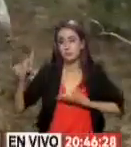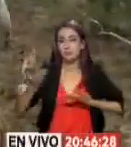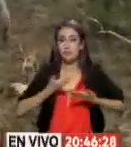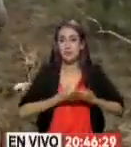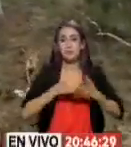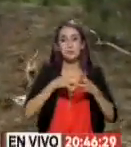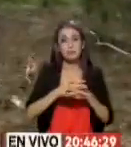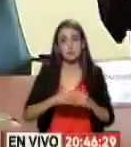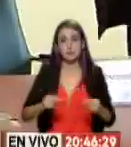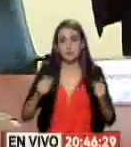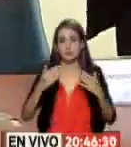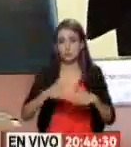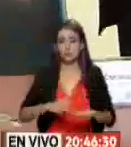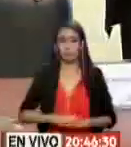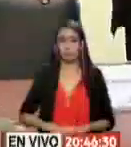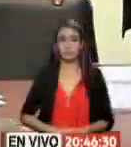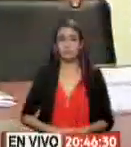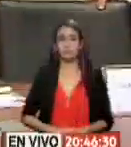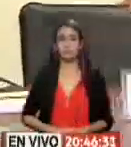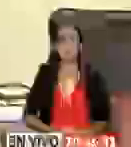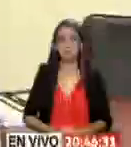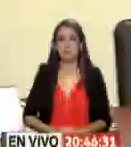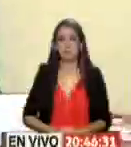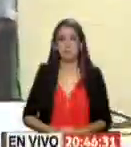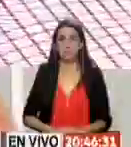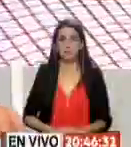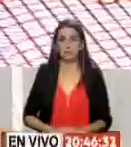dar soluciones. Luis Alfredo Zúñiga, Telediario.